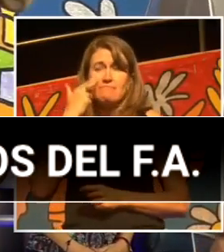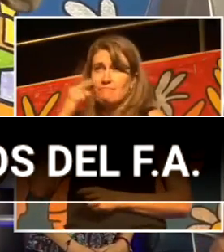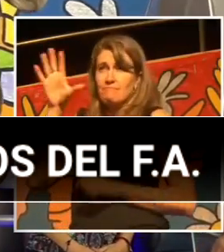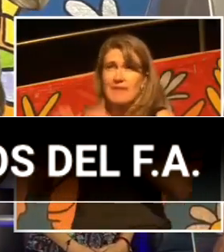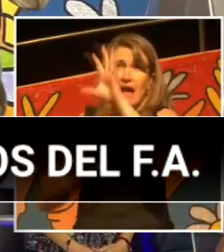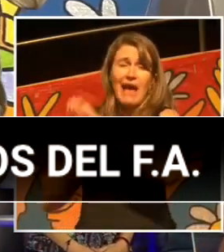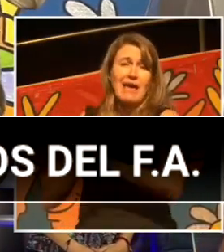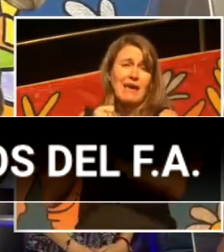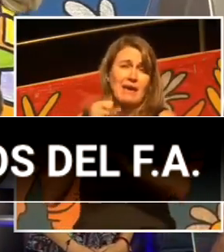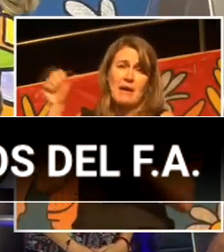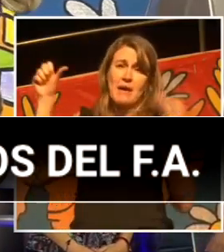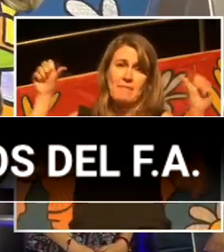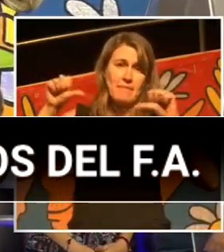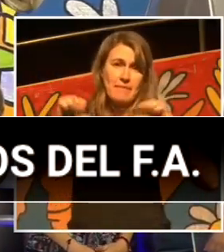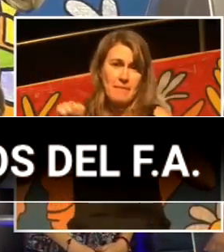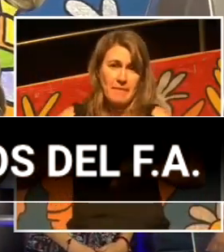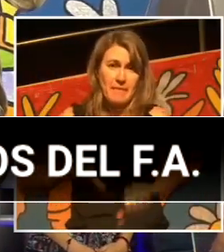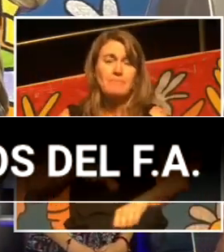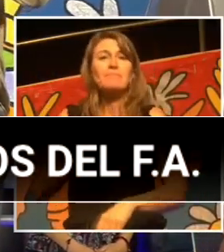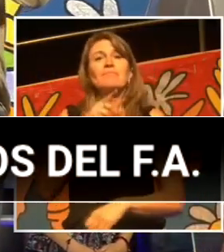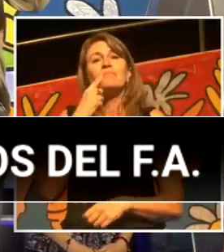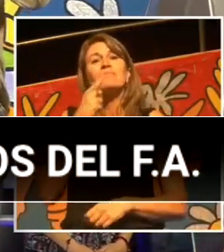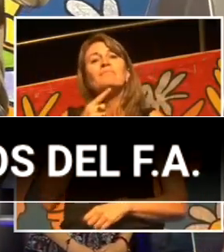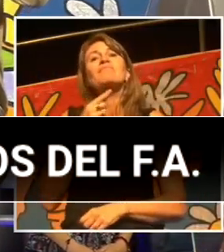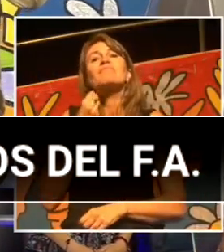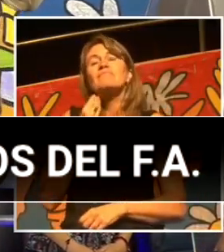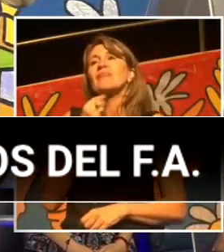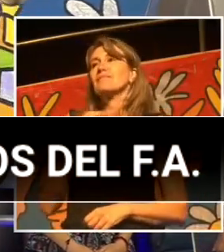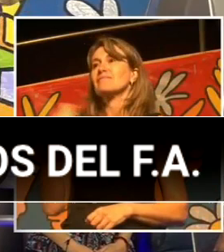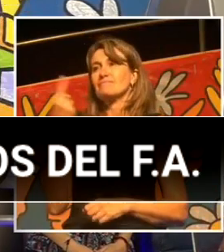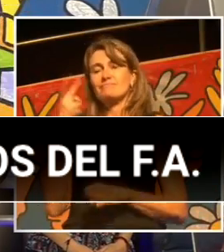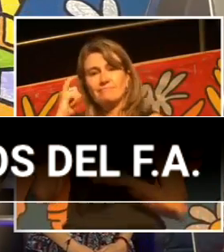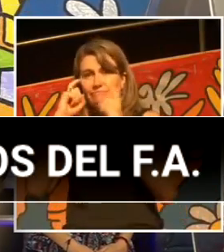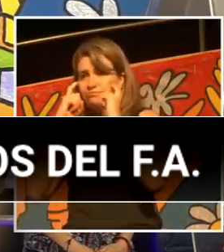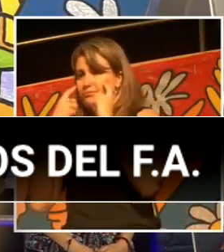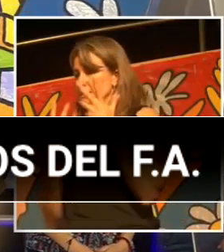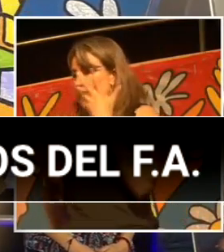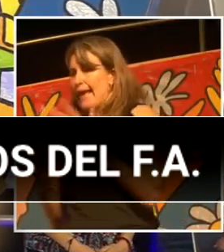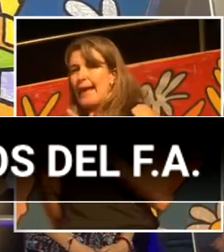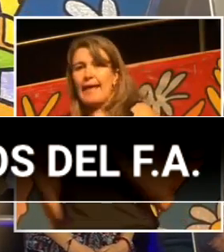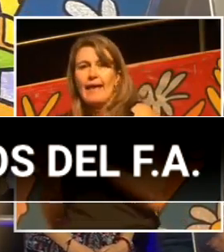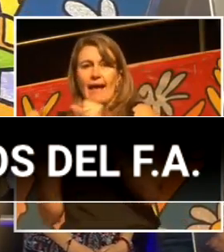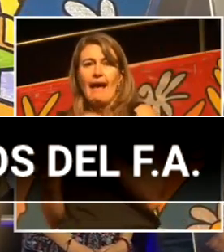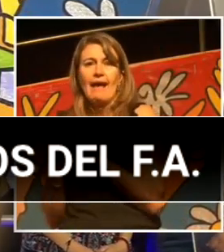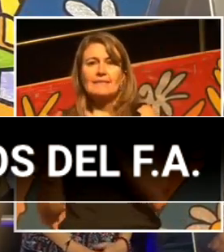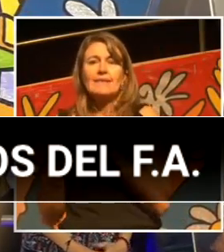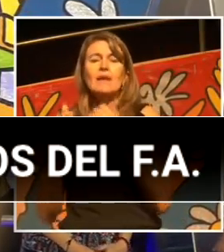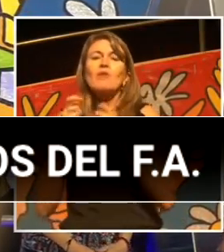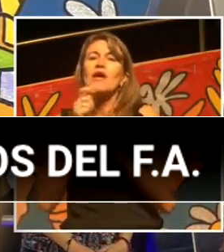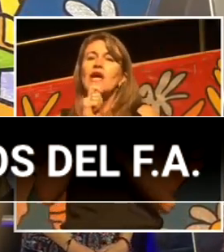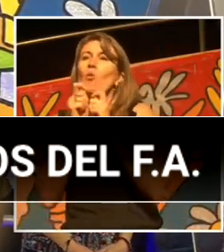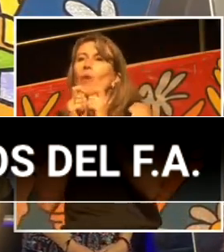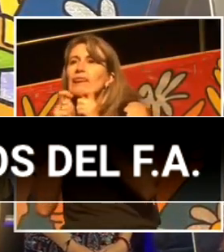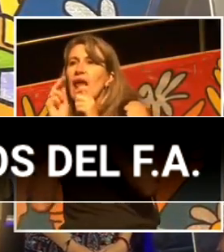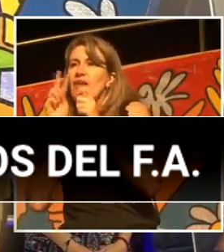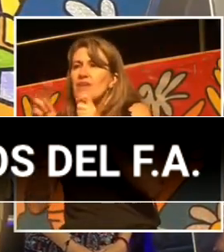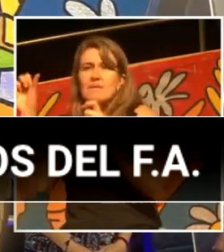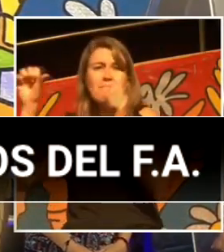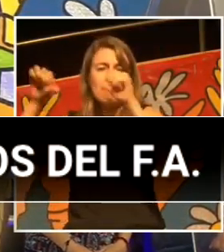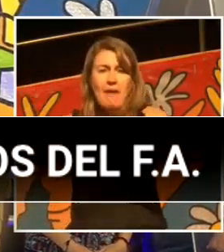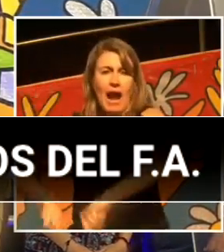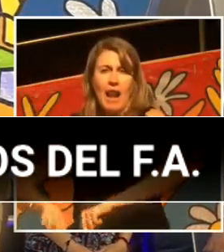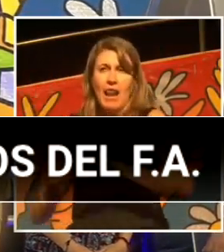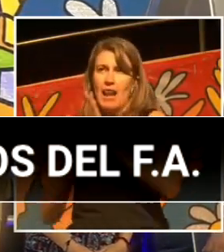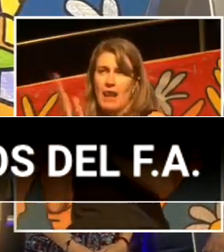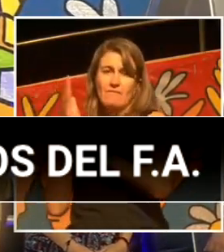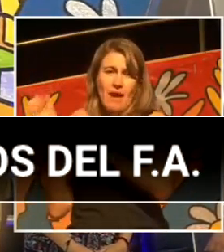pero es el acelerador de los que están desesperados porque leen las encuestas y le va mal y